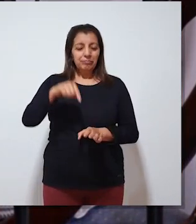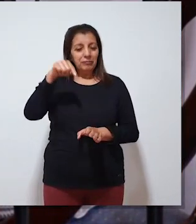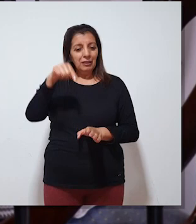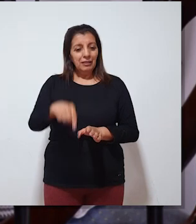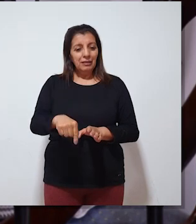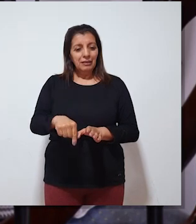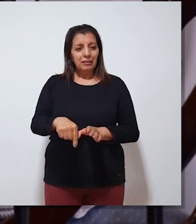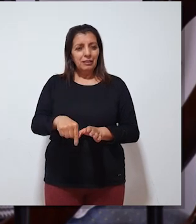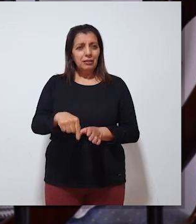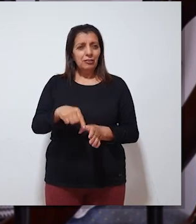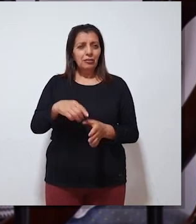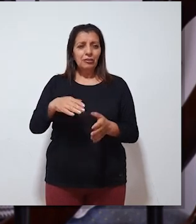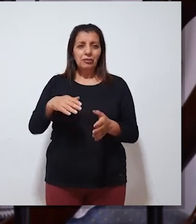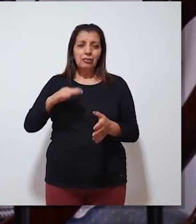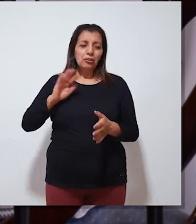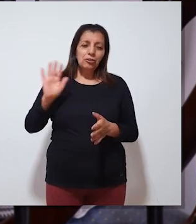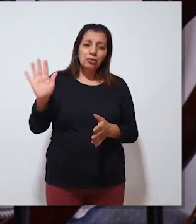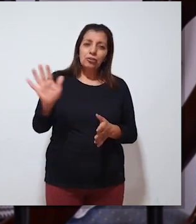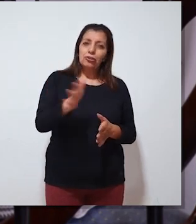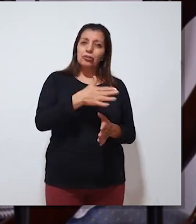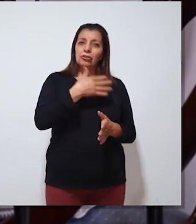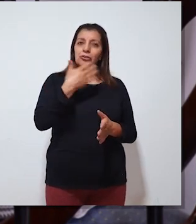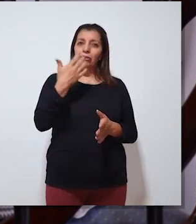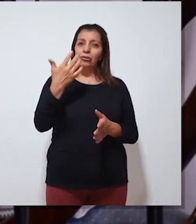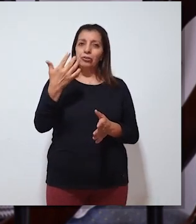felicitarán todas las